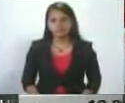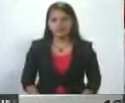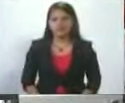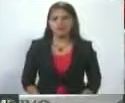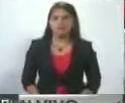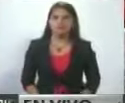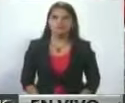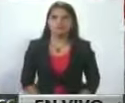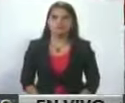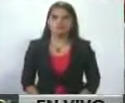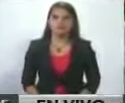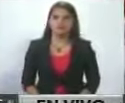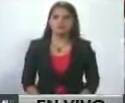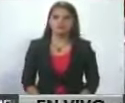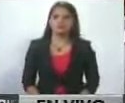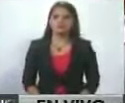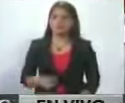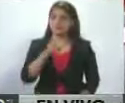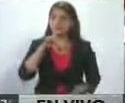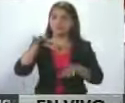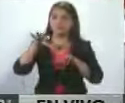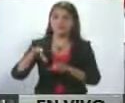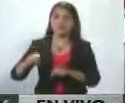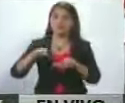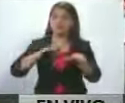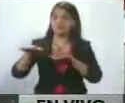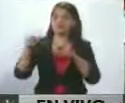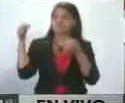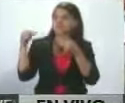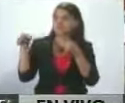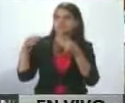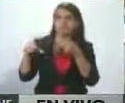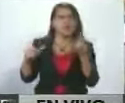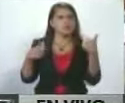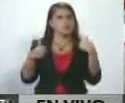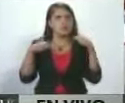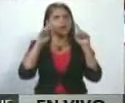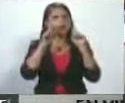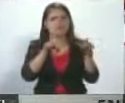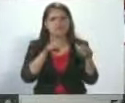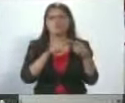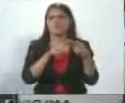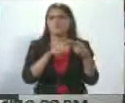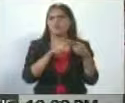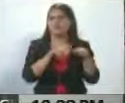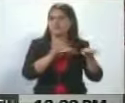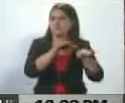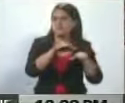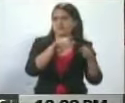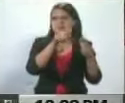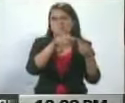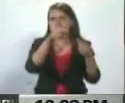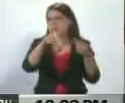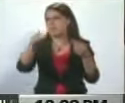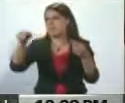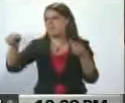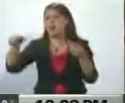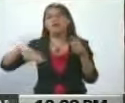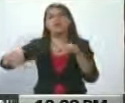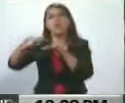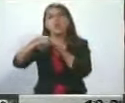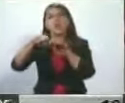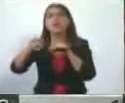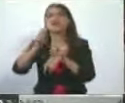Quien tiene tomado Cojedes desde hace varias semanas, yo los he visto en San Carlos, en Tinaco y ahora en Tinaquillo,